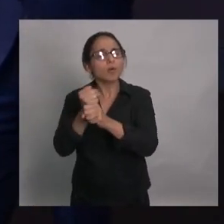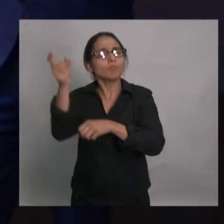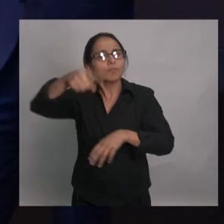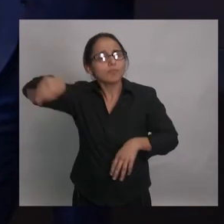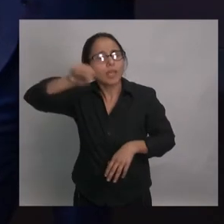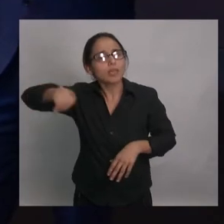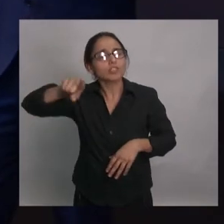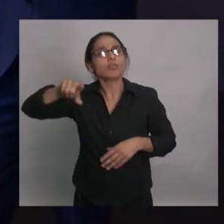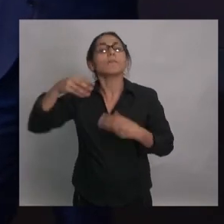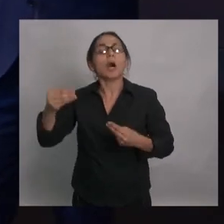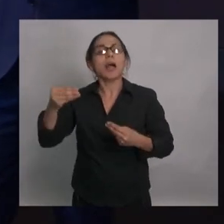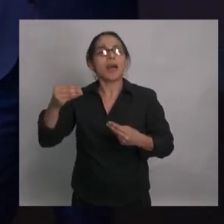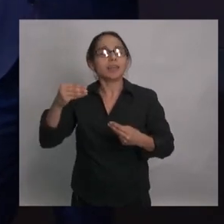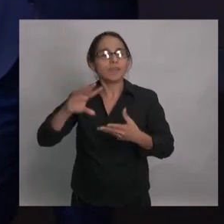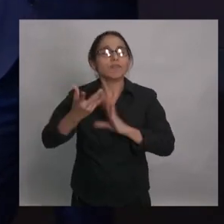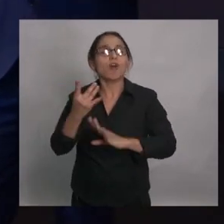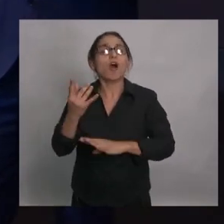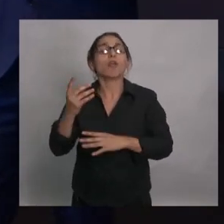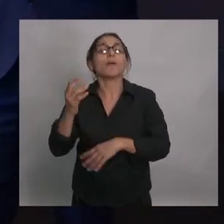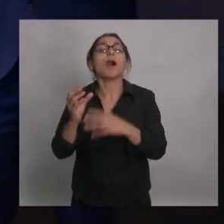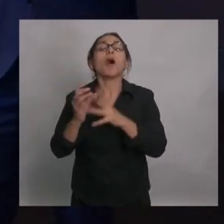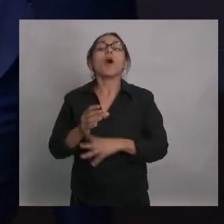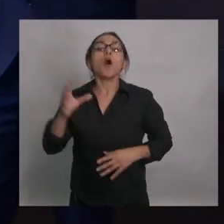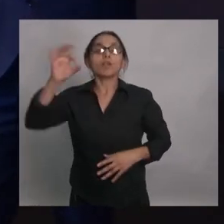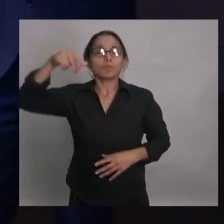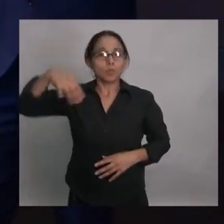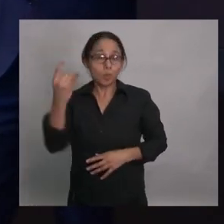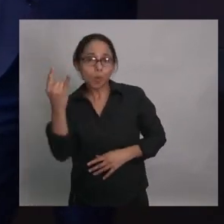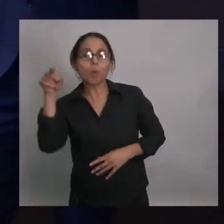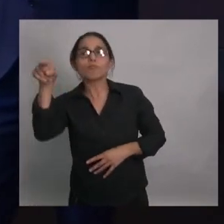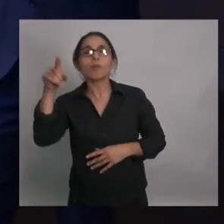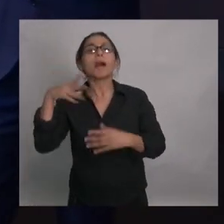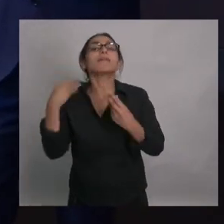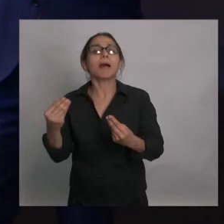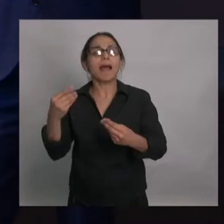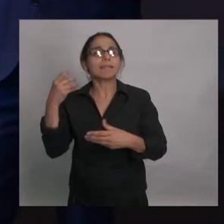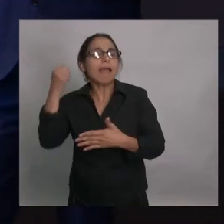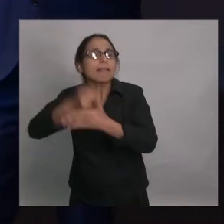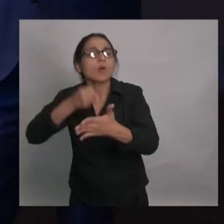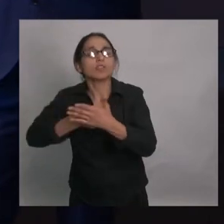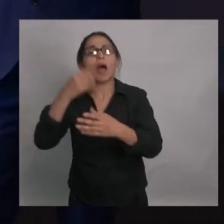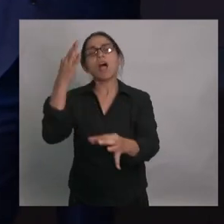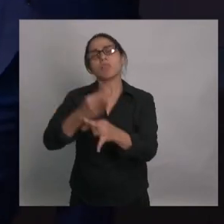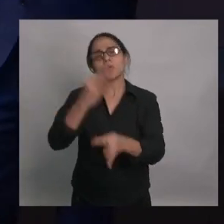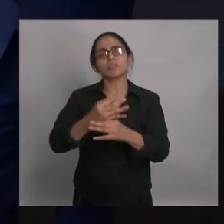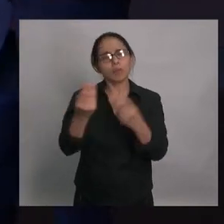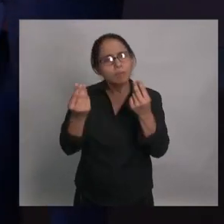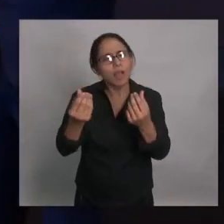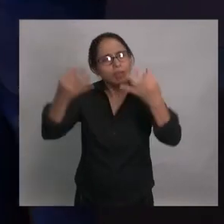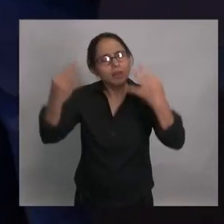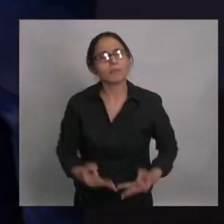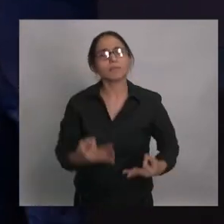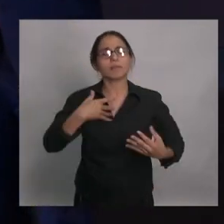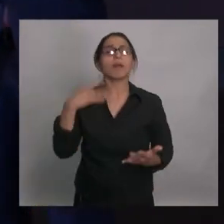de las naciones unidas la unesco en defensa de la educación de calidad en defensa del derecho